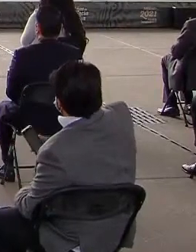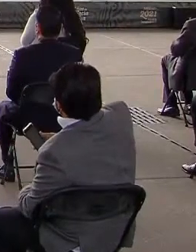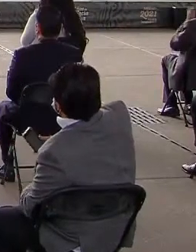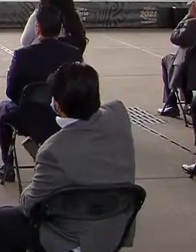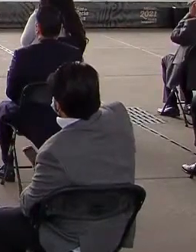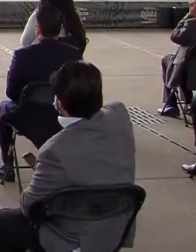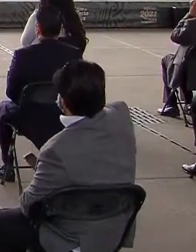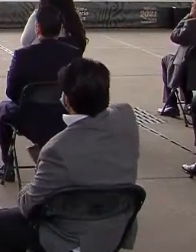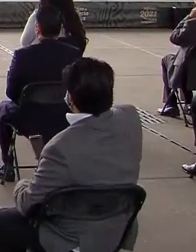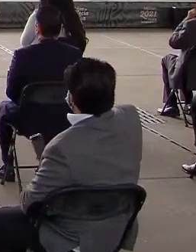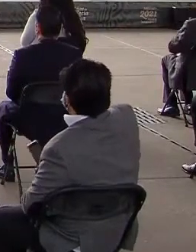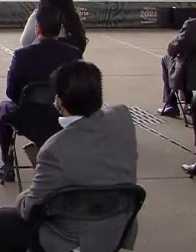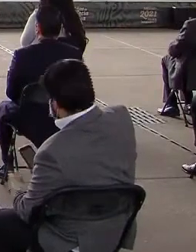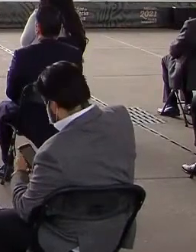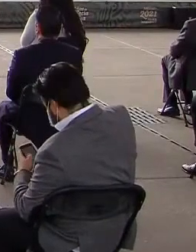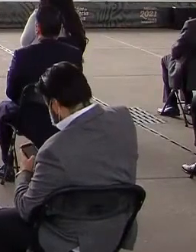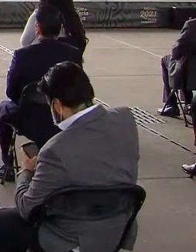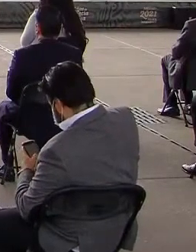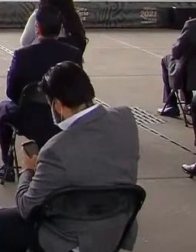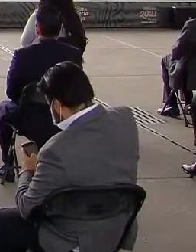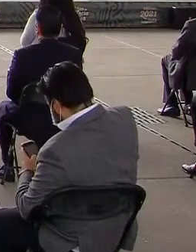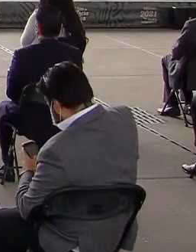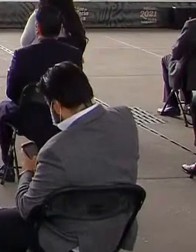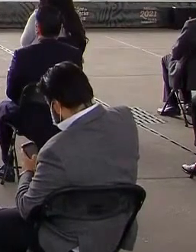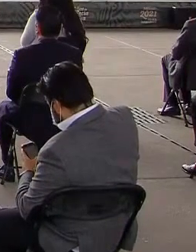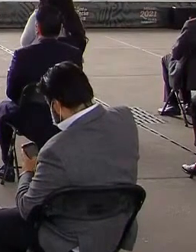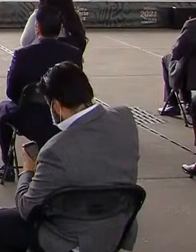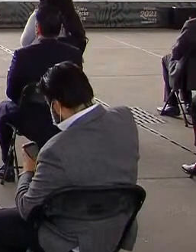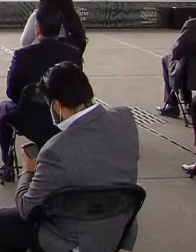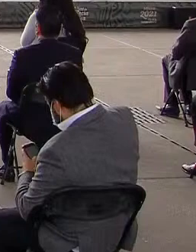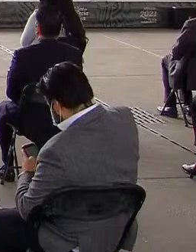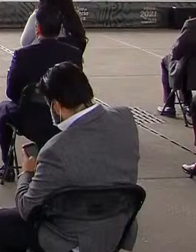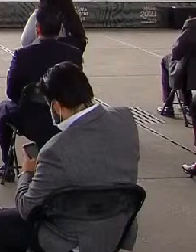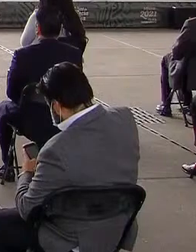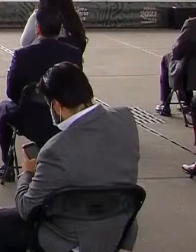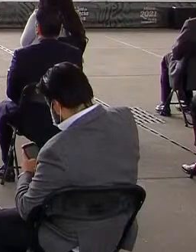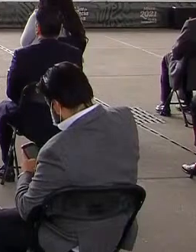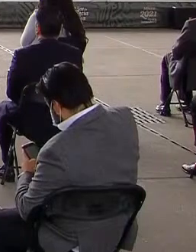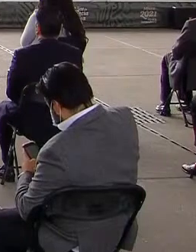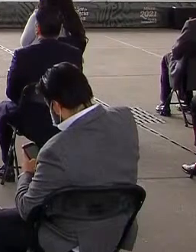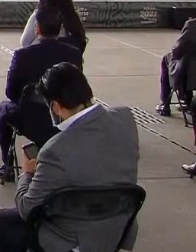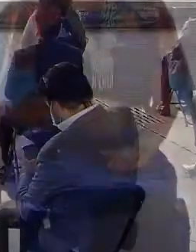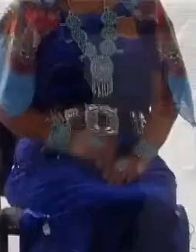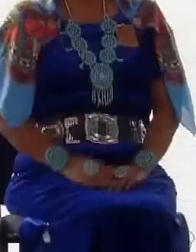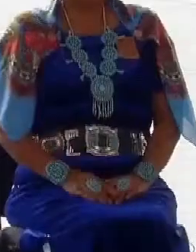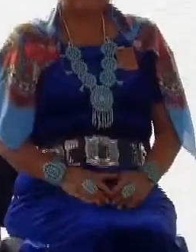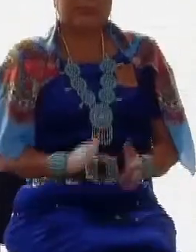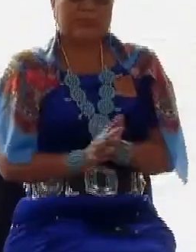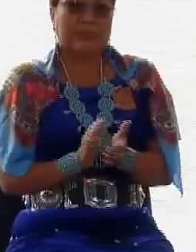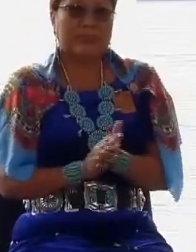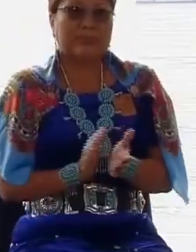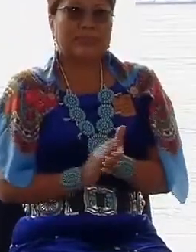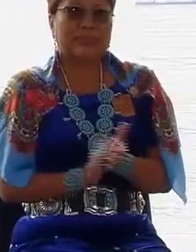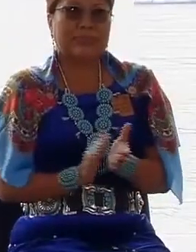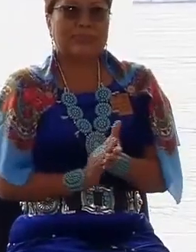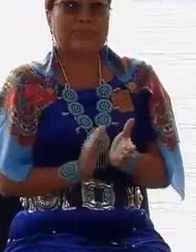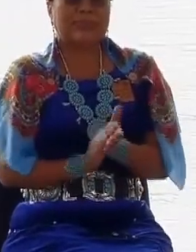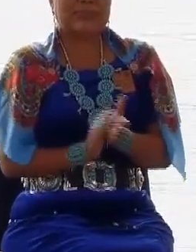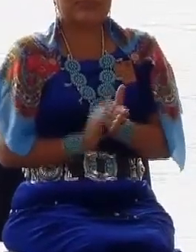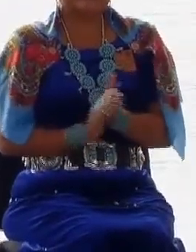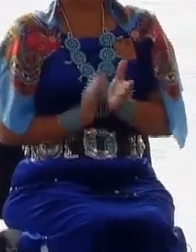Y licenciado Marcelo Ebrard Calzogón, secretario de Relaciones Exteriores.